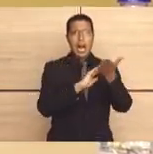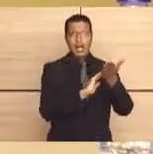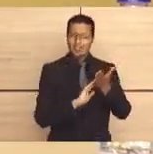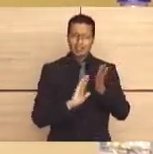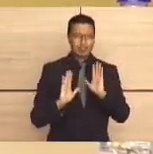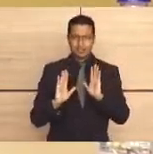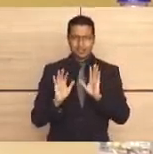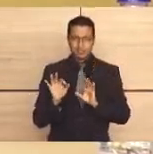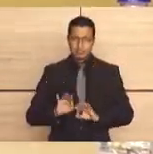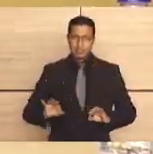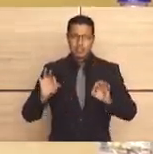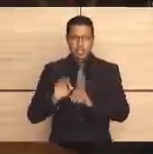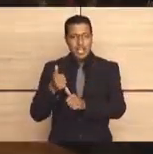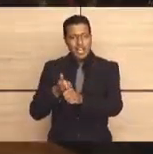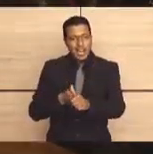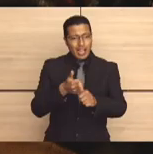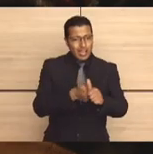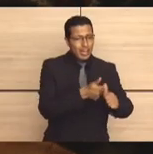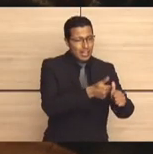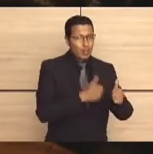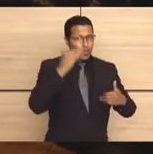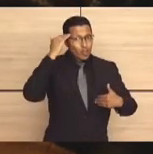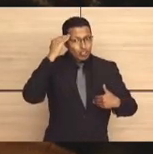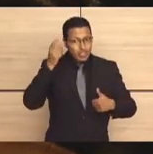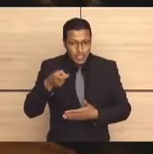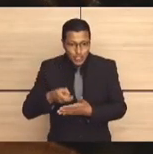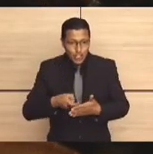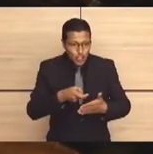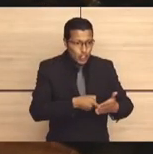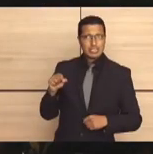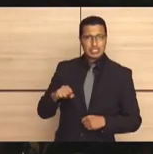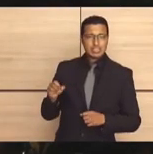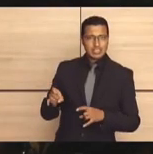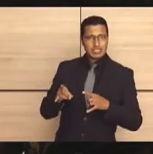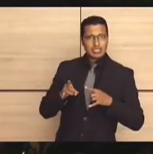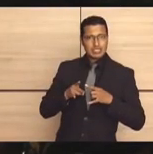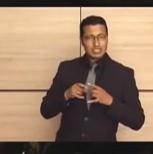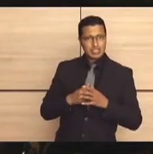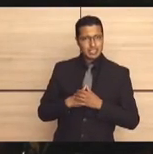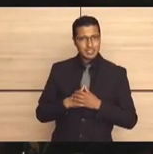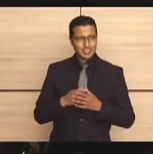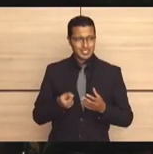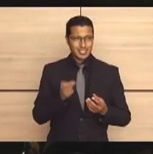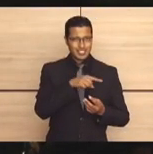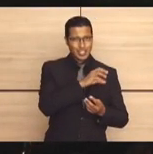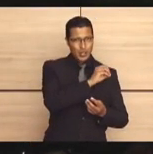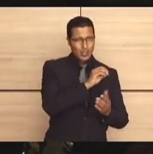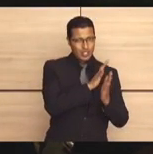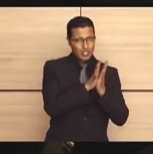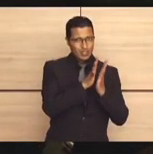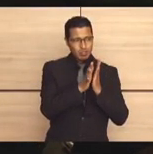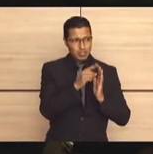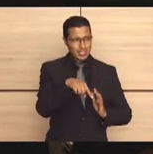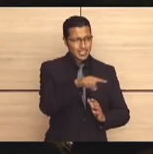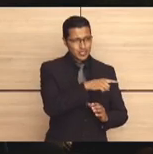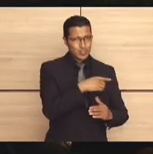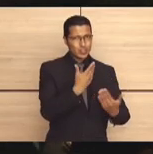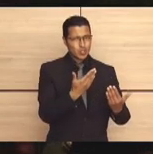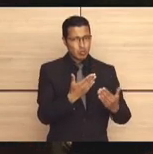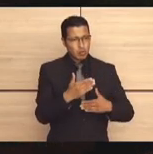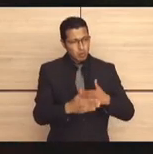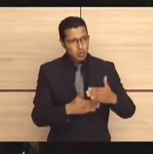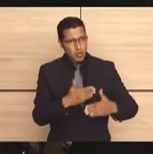generar cada persona, pues no vamos a lograr nada. Que logremos una visualización, ya con cada movimiento que